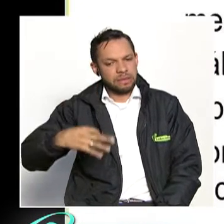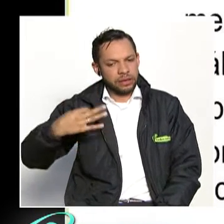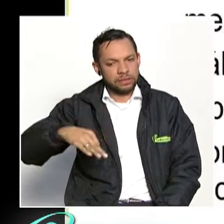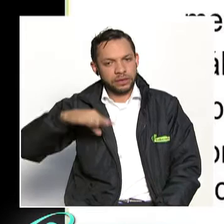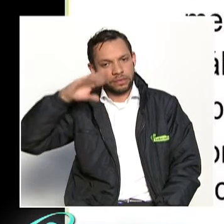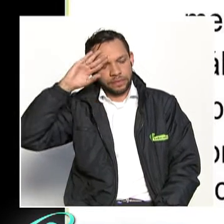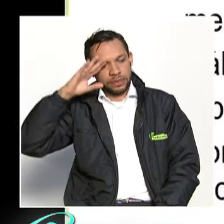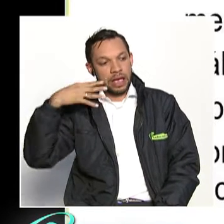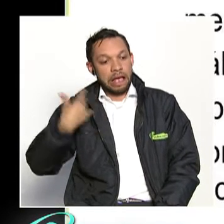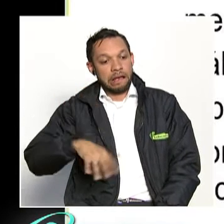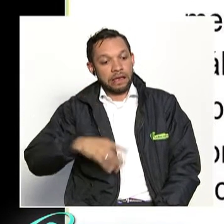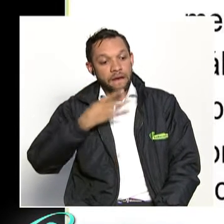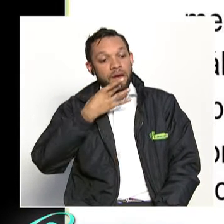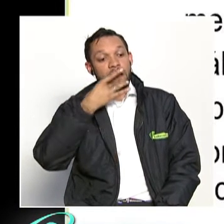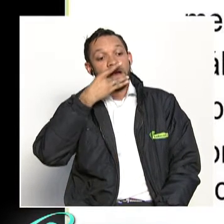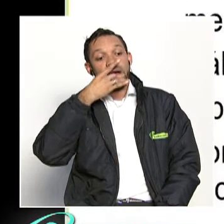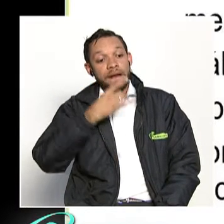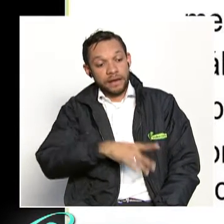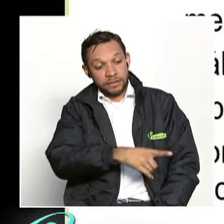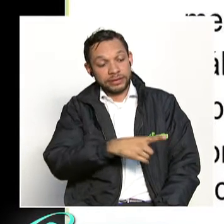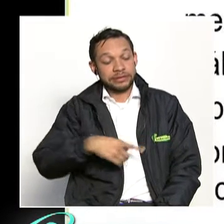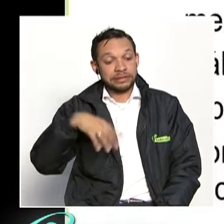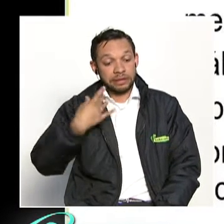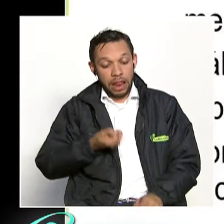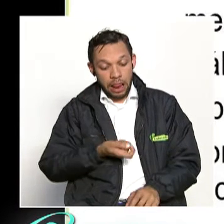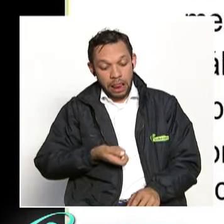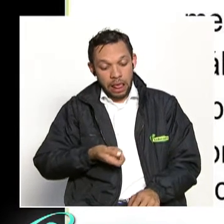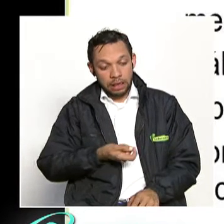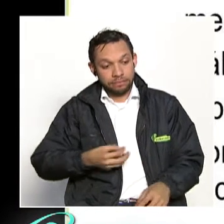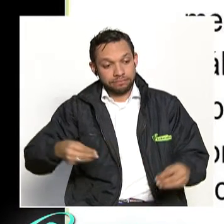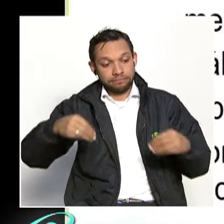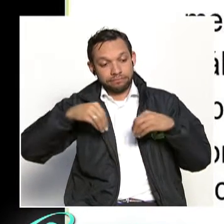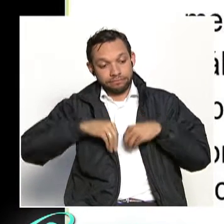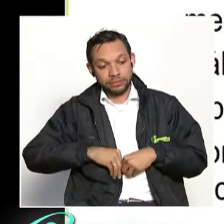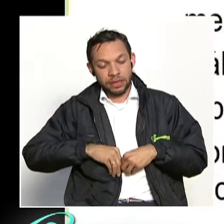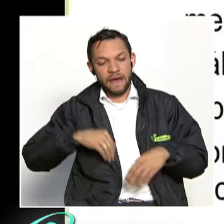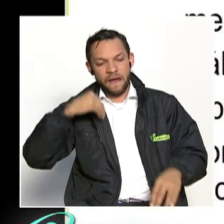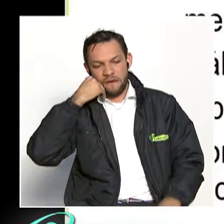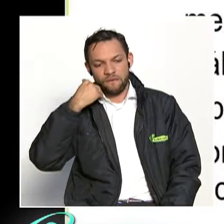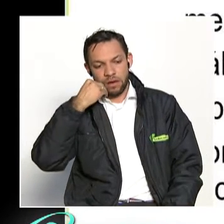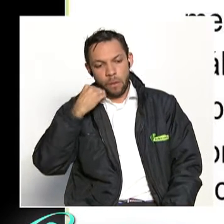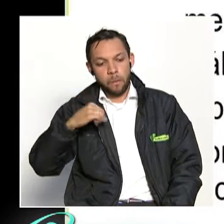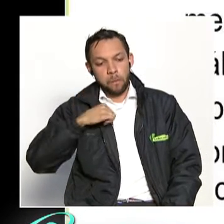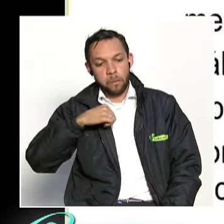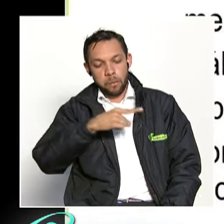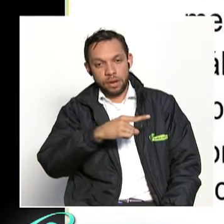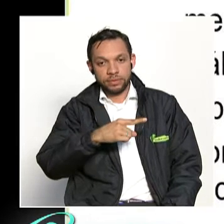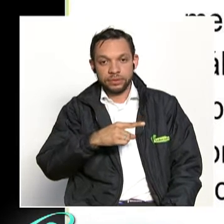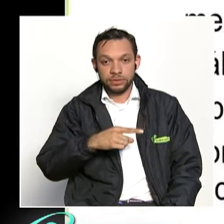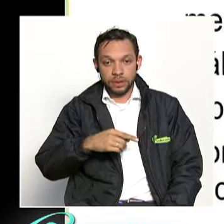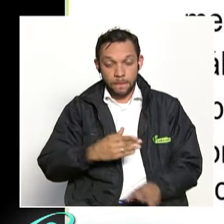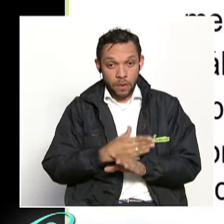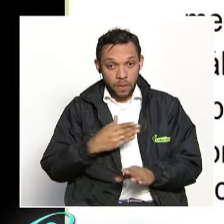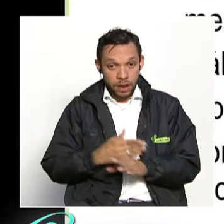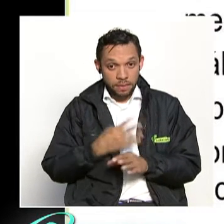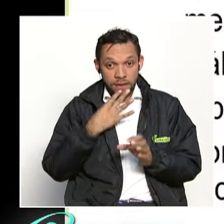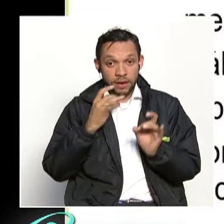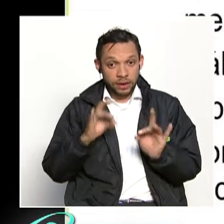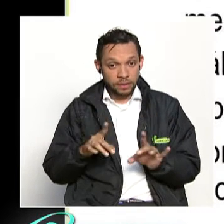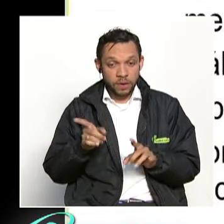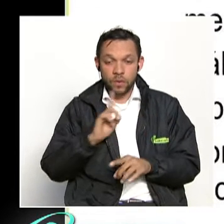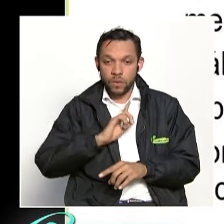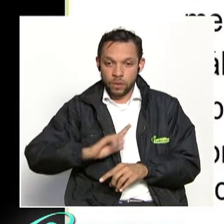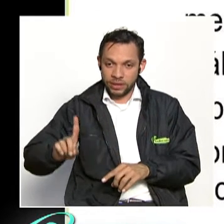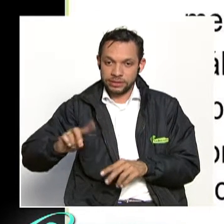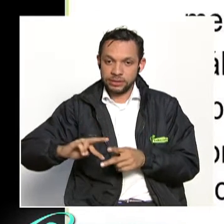da muy susto. Usted tiene una bacteria, usted tiene X bacteria y por eso tiene la enfermedad. En este caso no. No, porque es